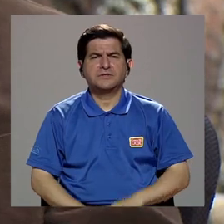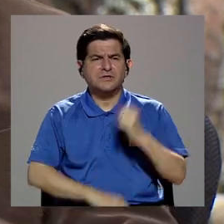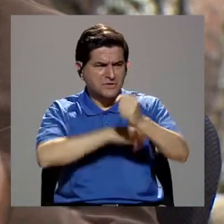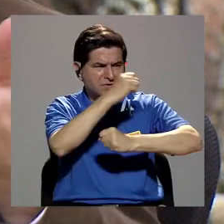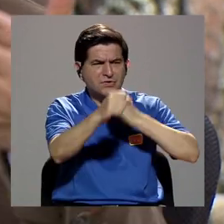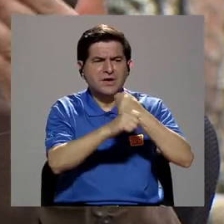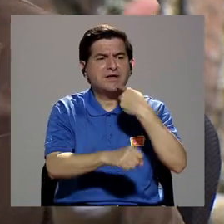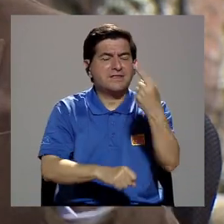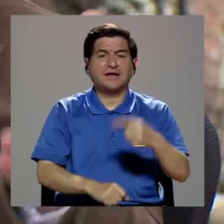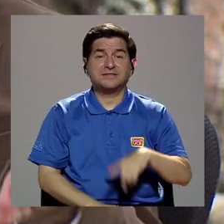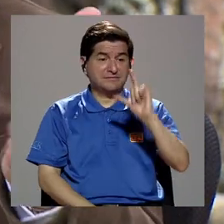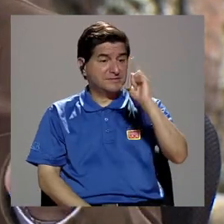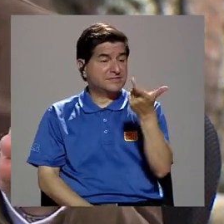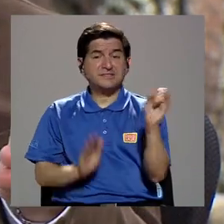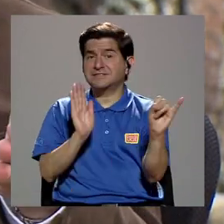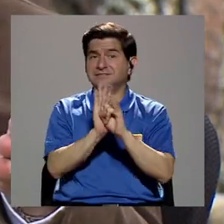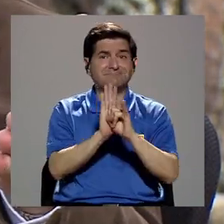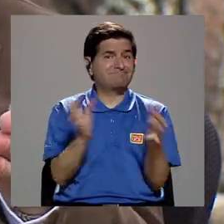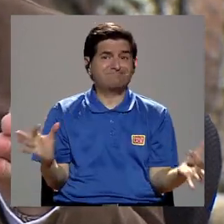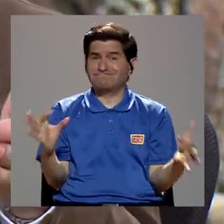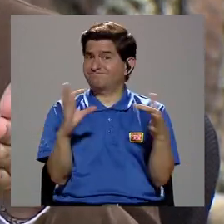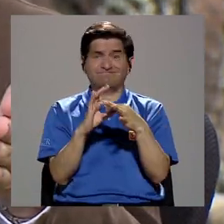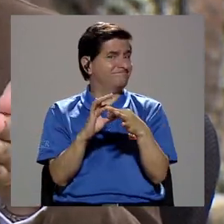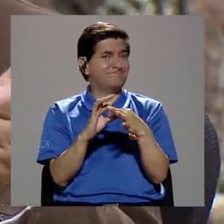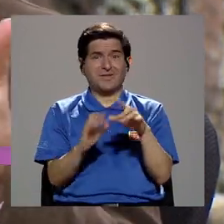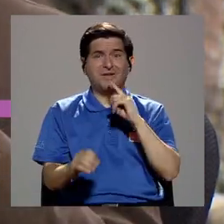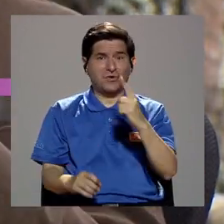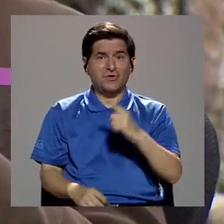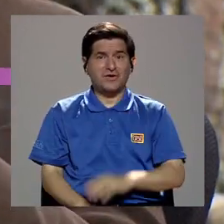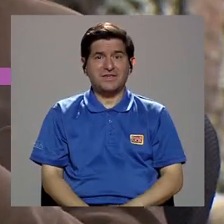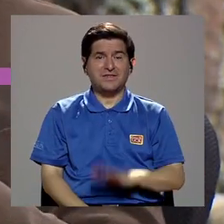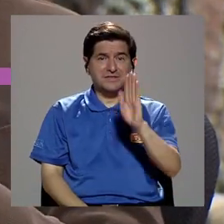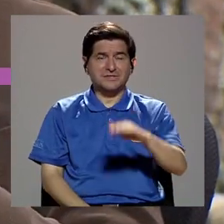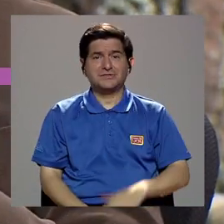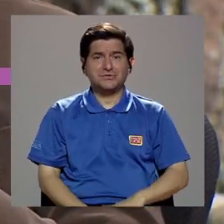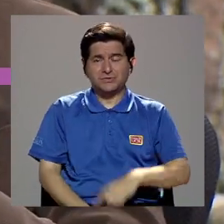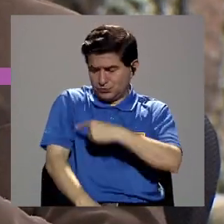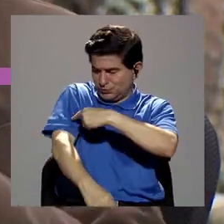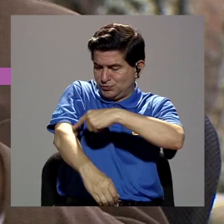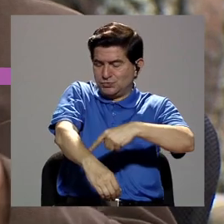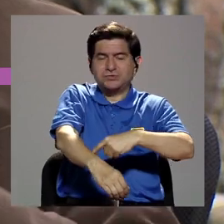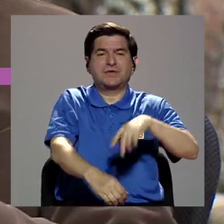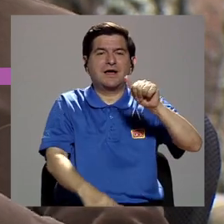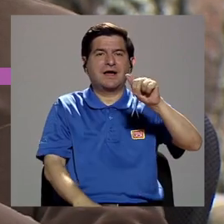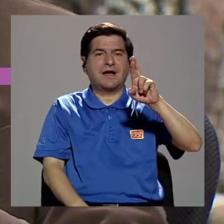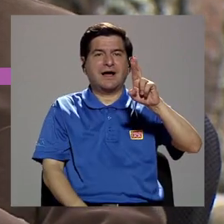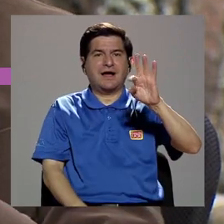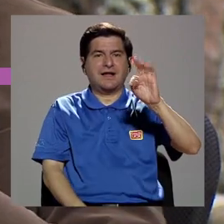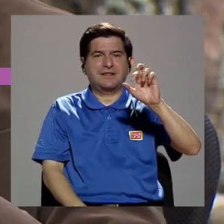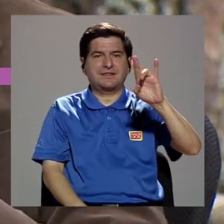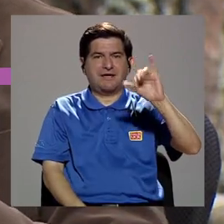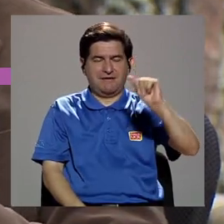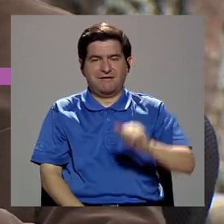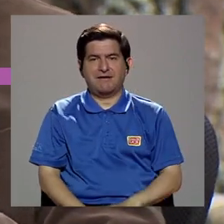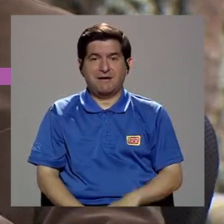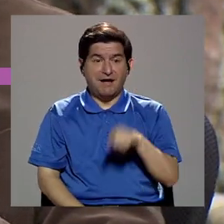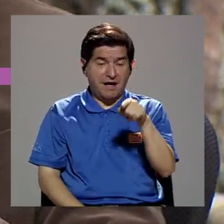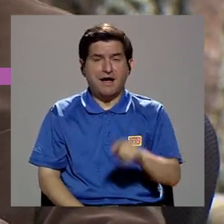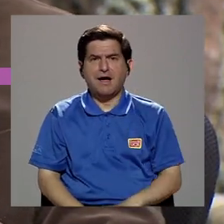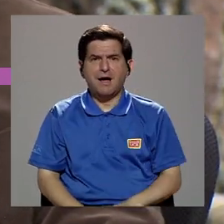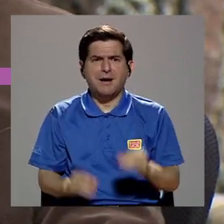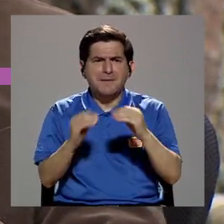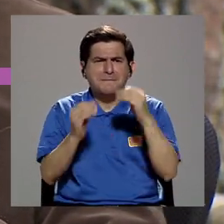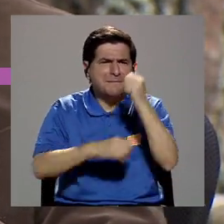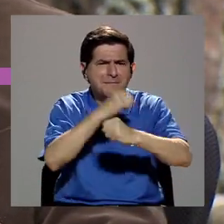la edad que dice su cédula no coincide con la edad que dice sus arterias. Hay un desfase. Aceleramos nuestra